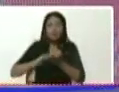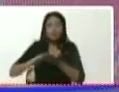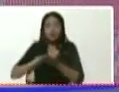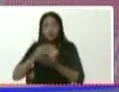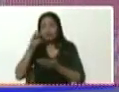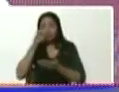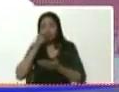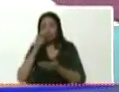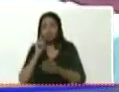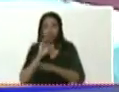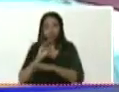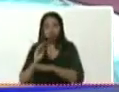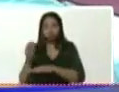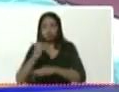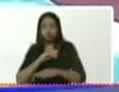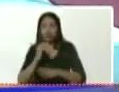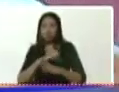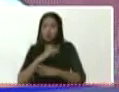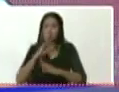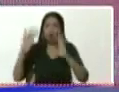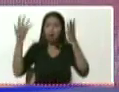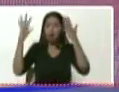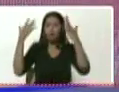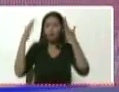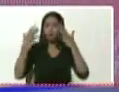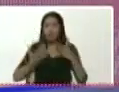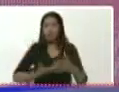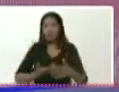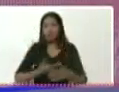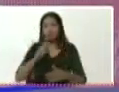seguridad. Correcto. Bueno, vamos a darle un aplauso a la alcaldesa.